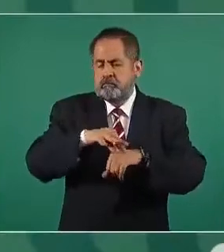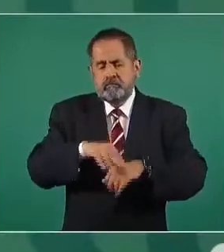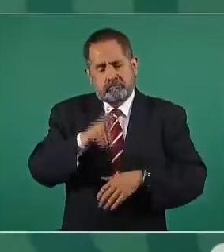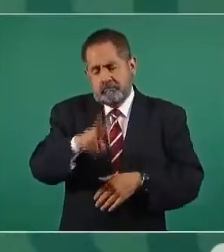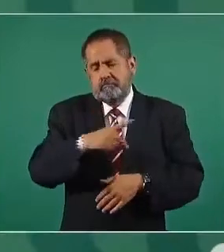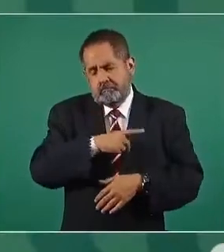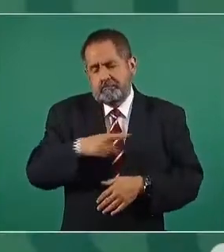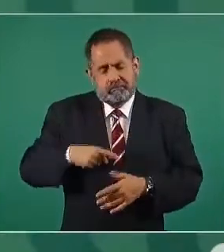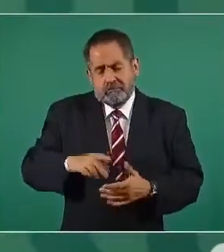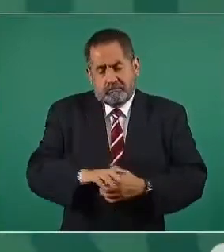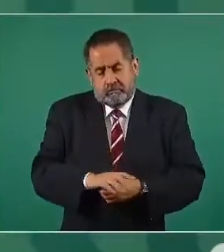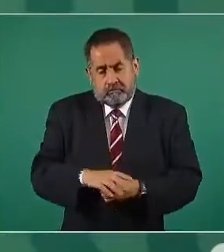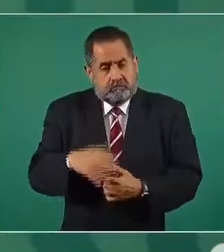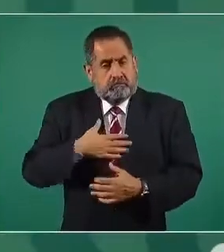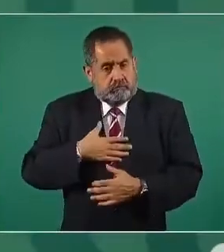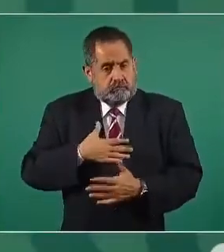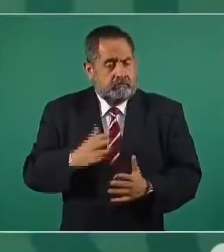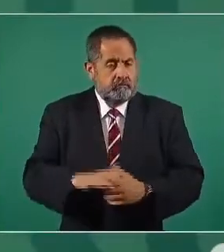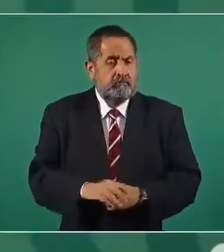de que